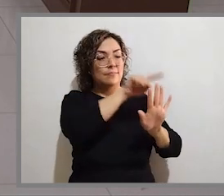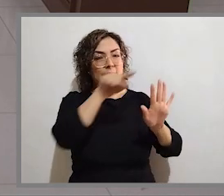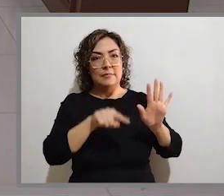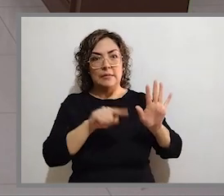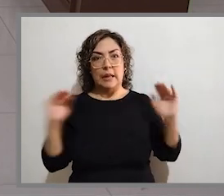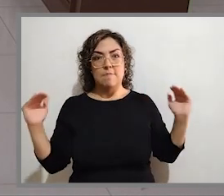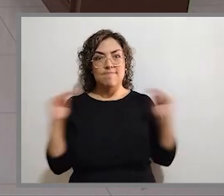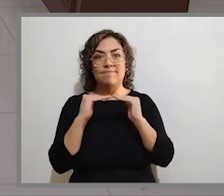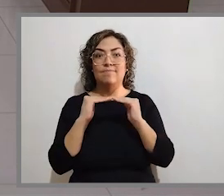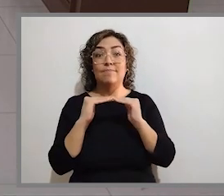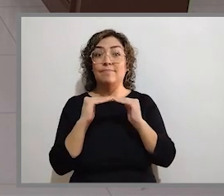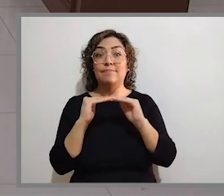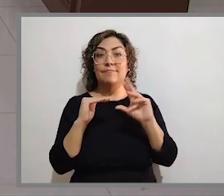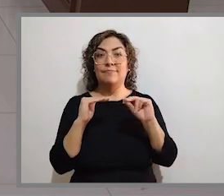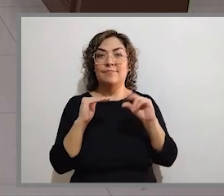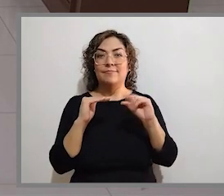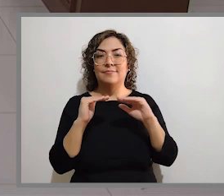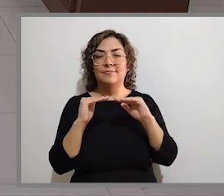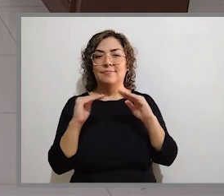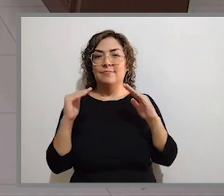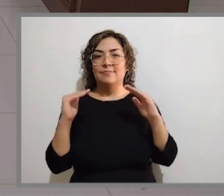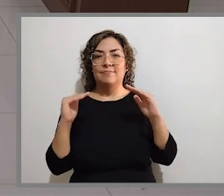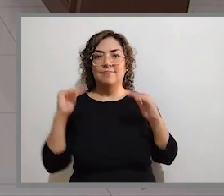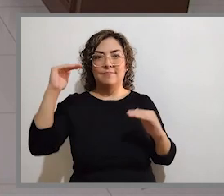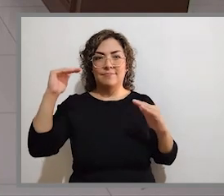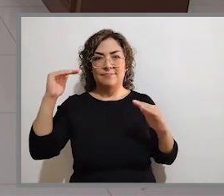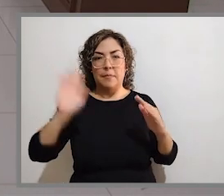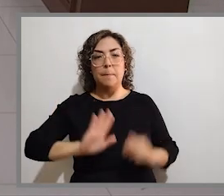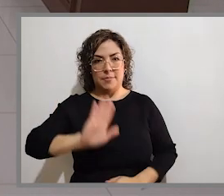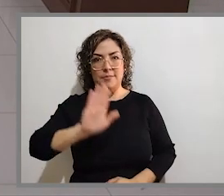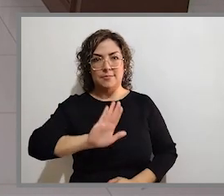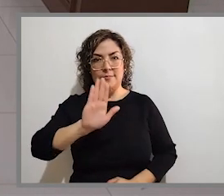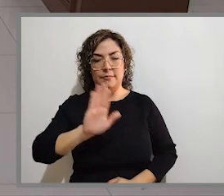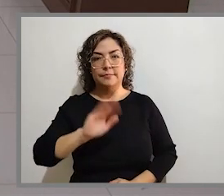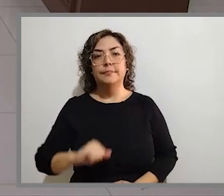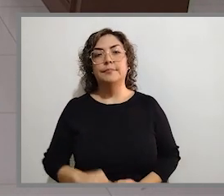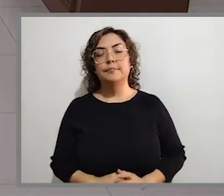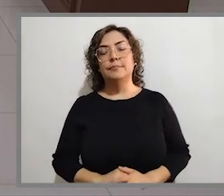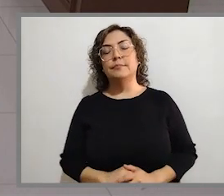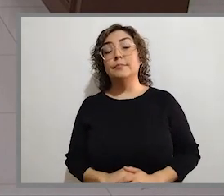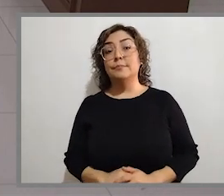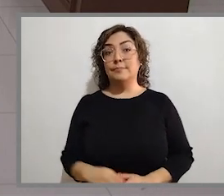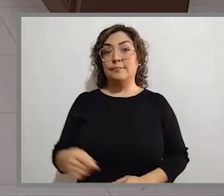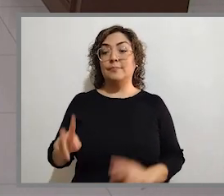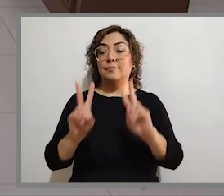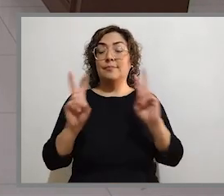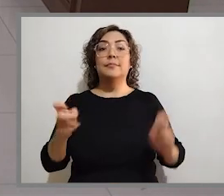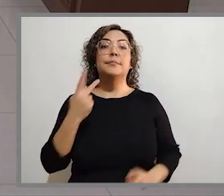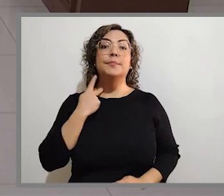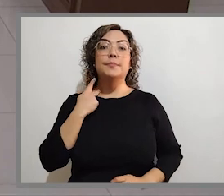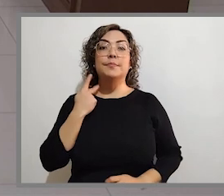una posición diferente. Y sobre todo en la esfera política, a las mujeres nos han colocado